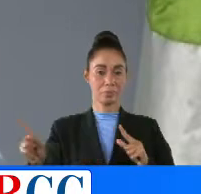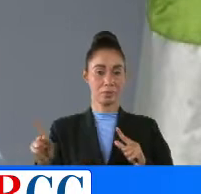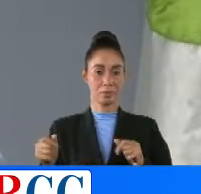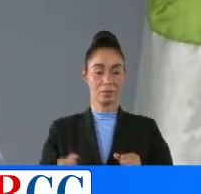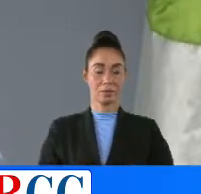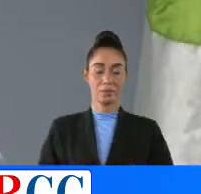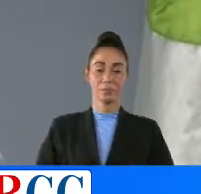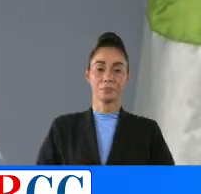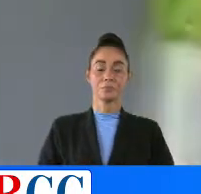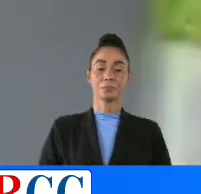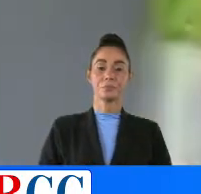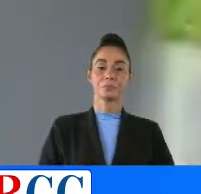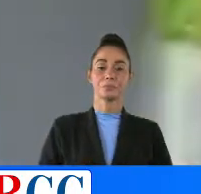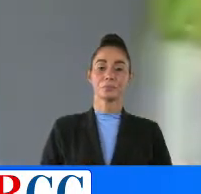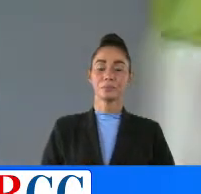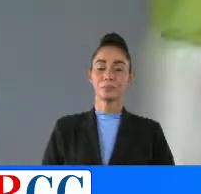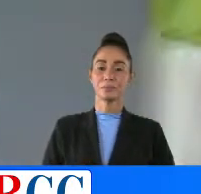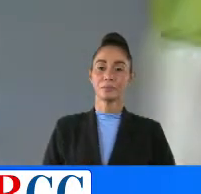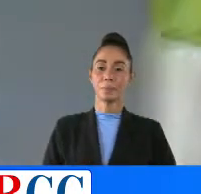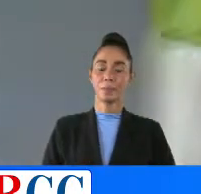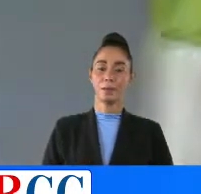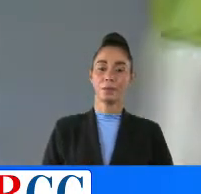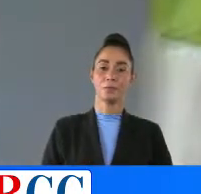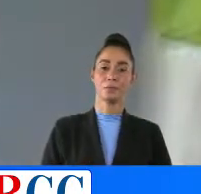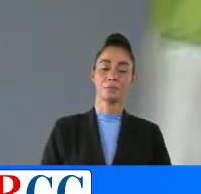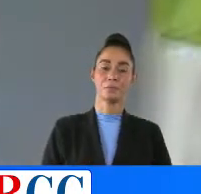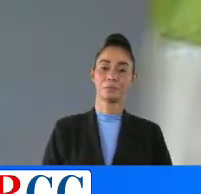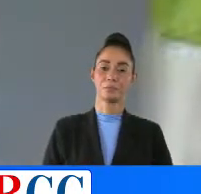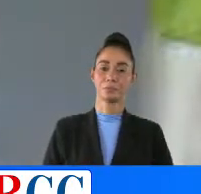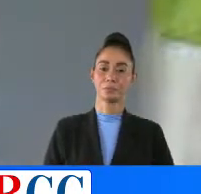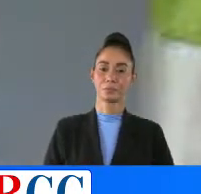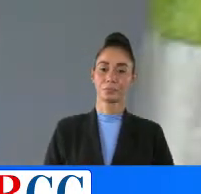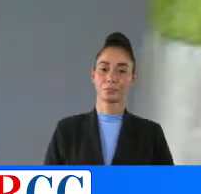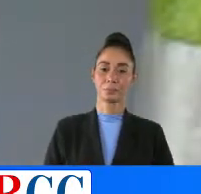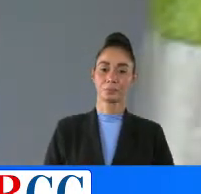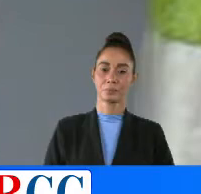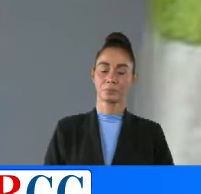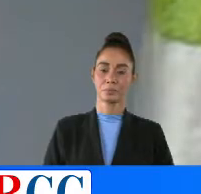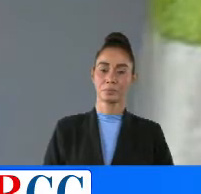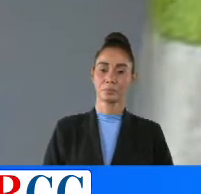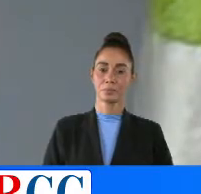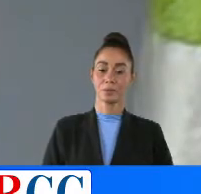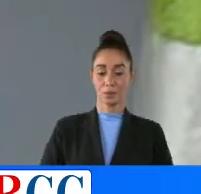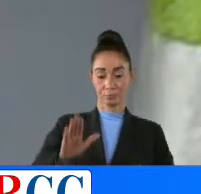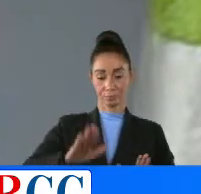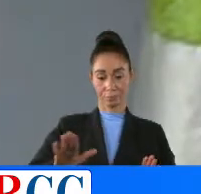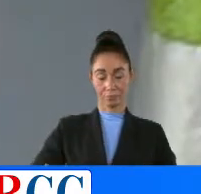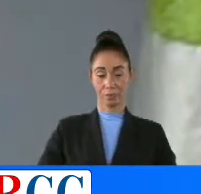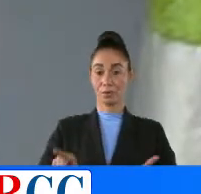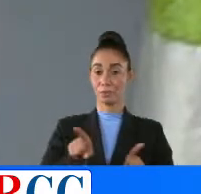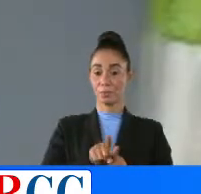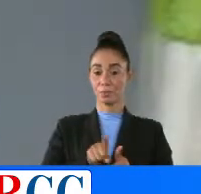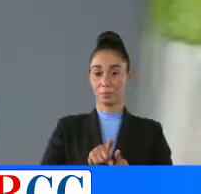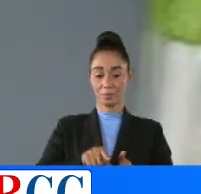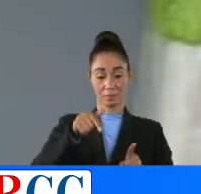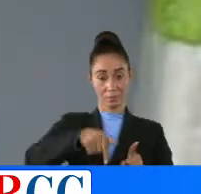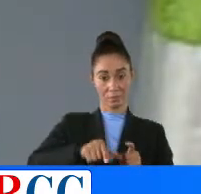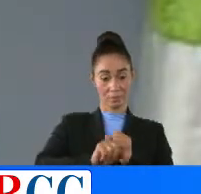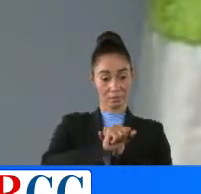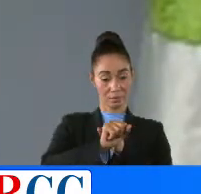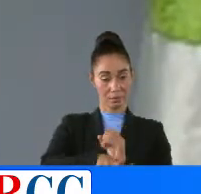a las informaciones que estamos dando sobre los internamientos y la baja en el número